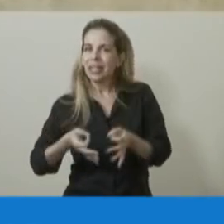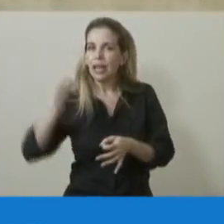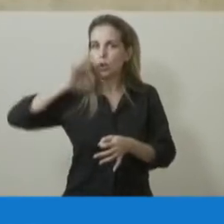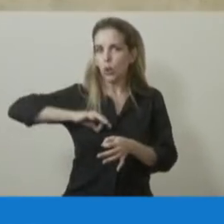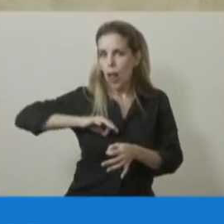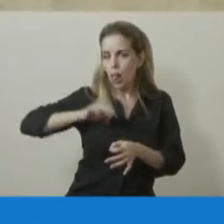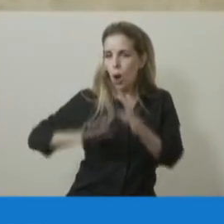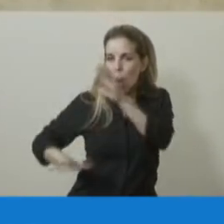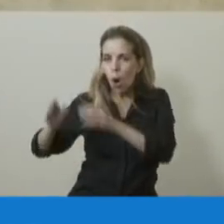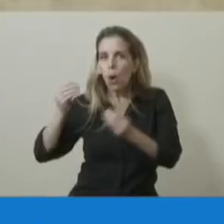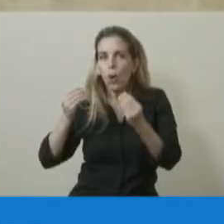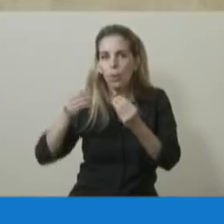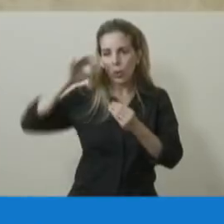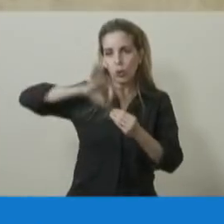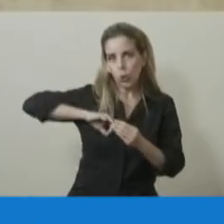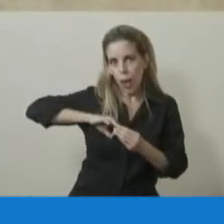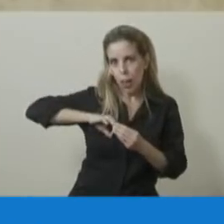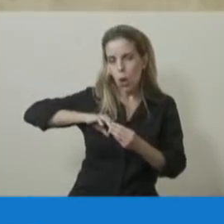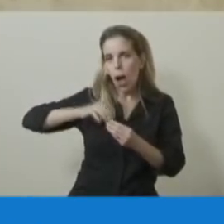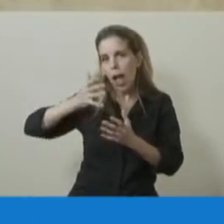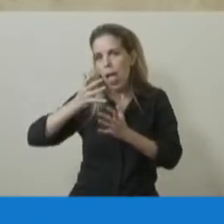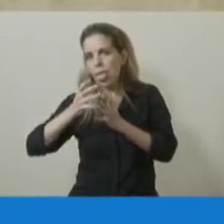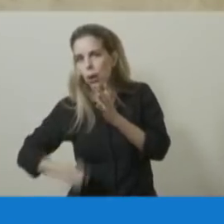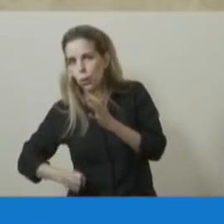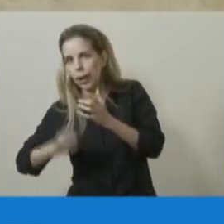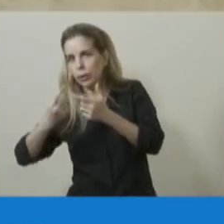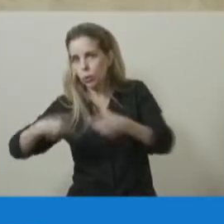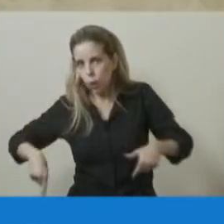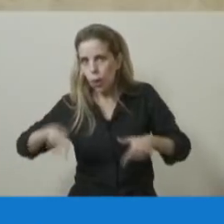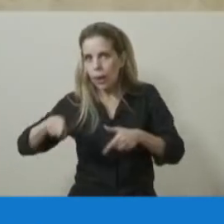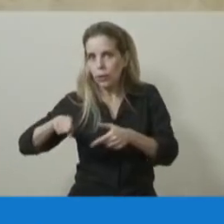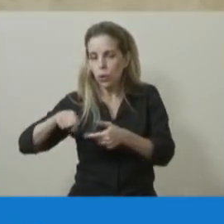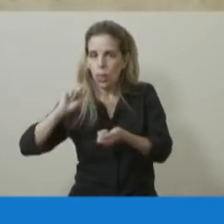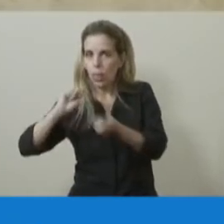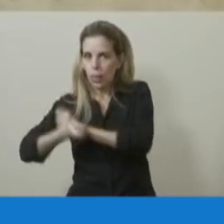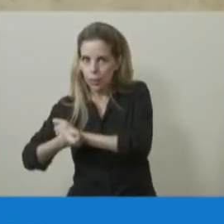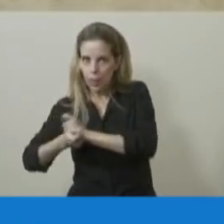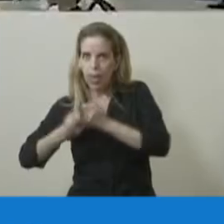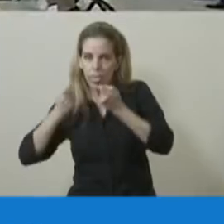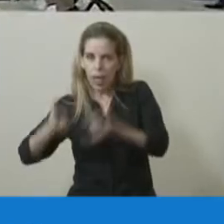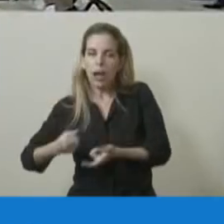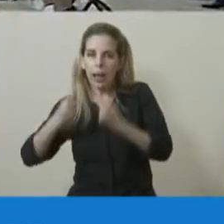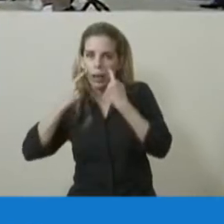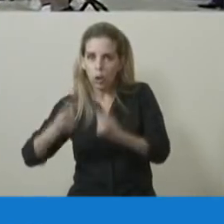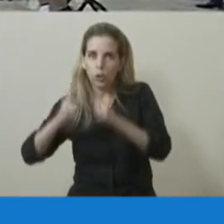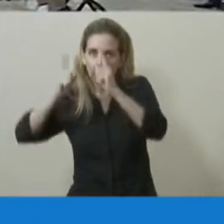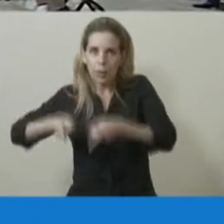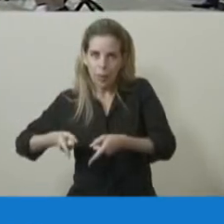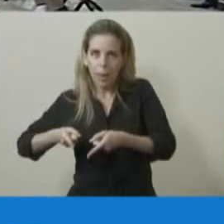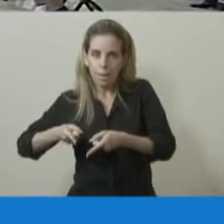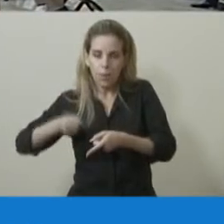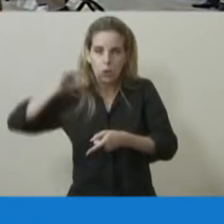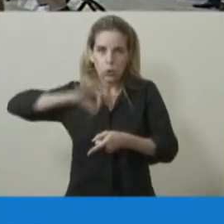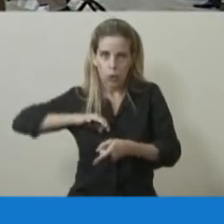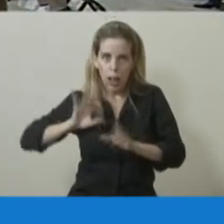no remunerativos que han realmente desquiciado el funcionamiento de las Fuerzas Armadas. No solamente de la